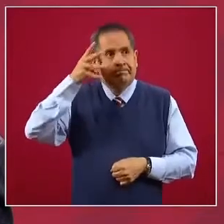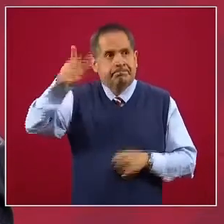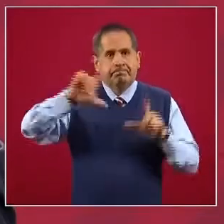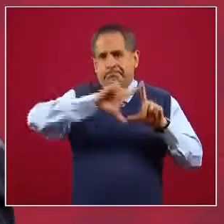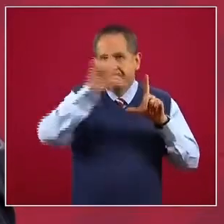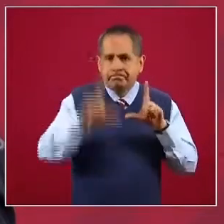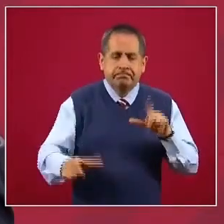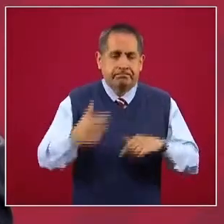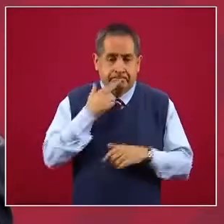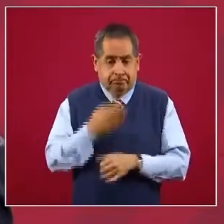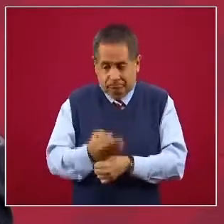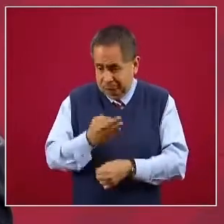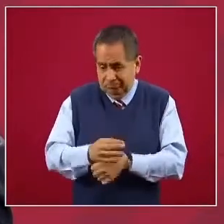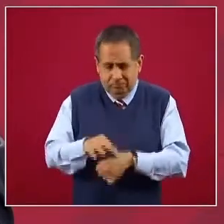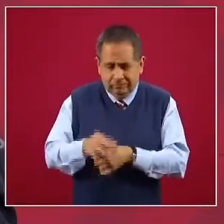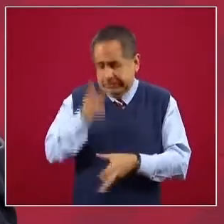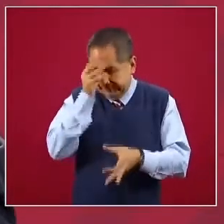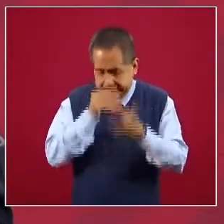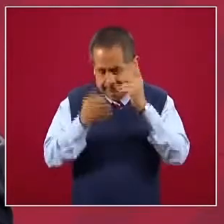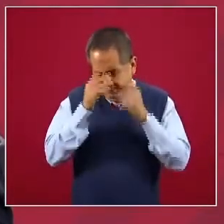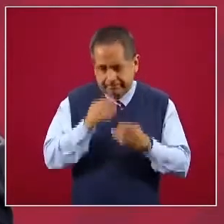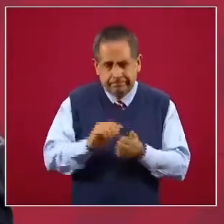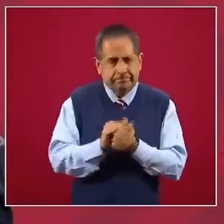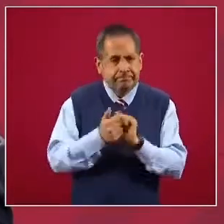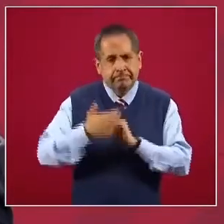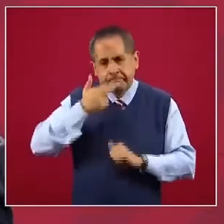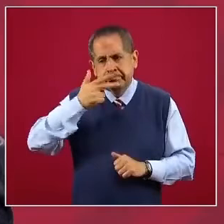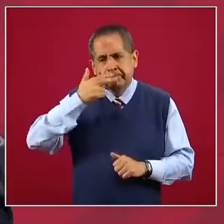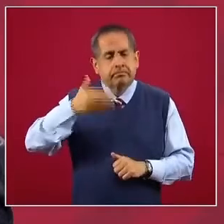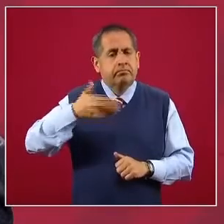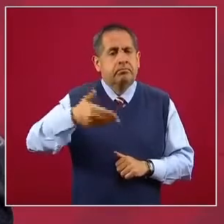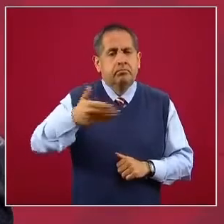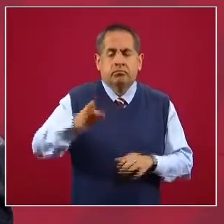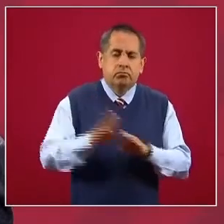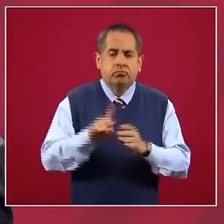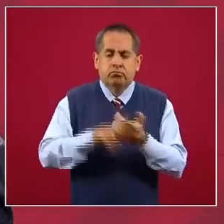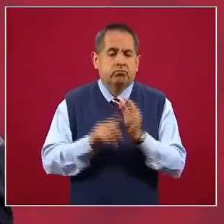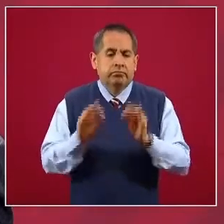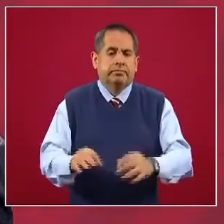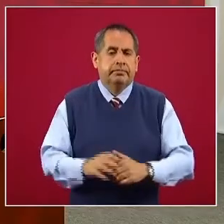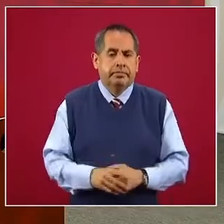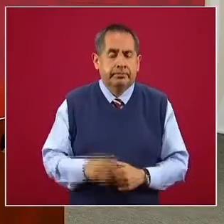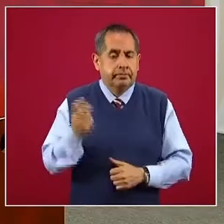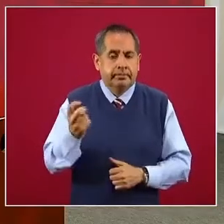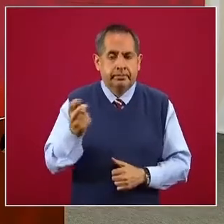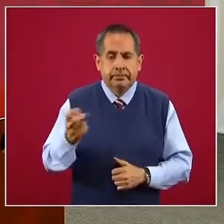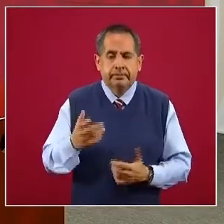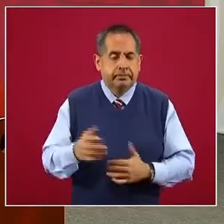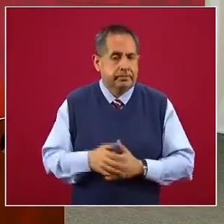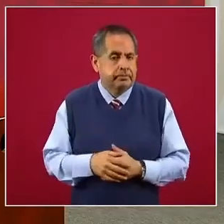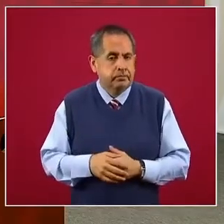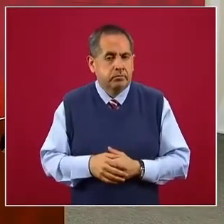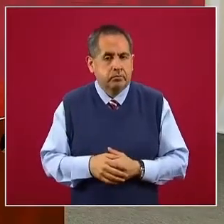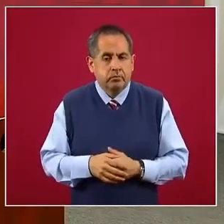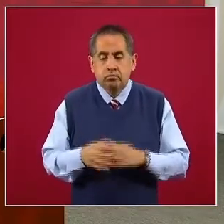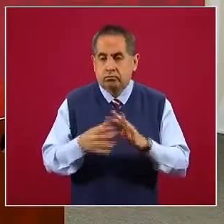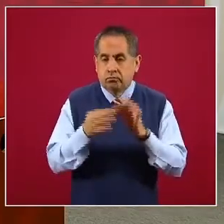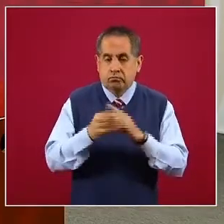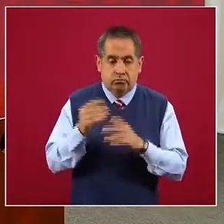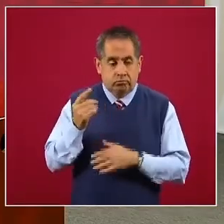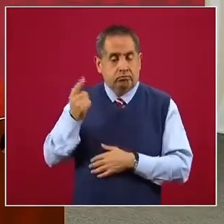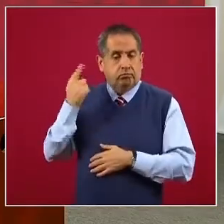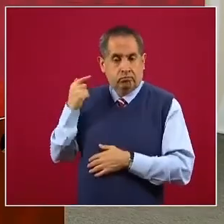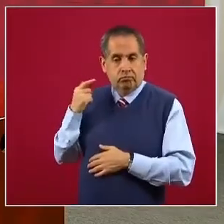país en tiempo real y poder enfrentar con éxito esta epidemia. Por eso hemos reiterado desde el